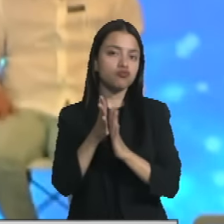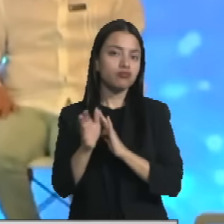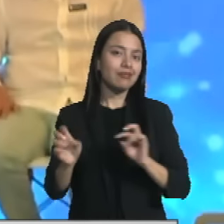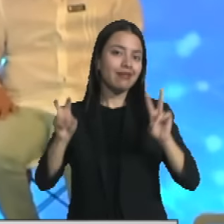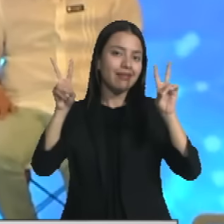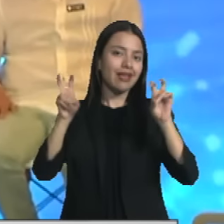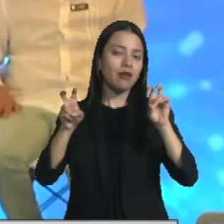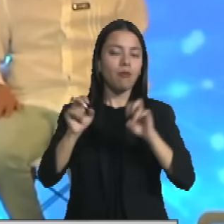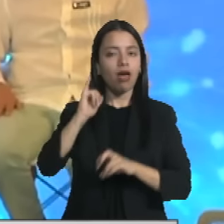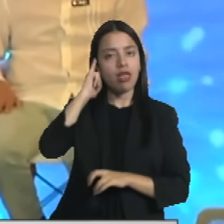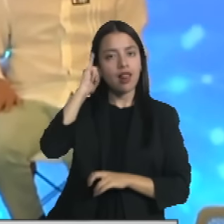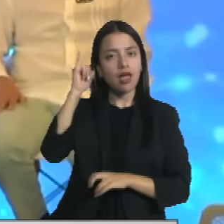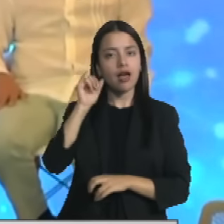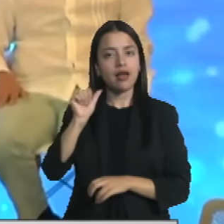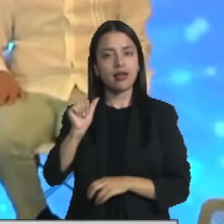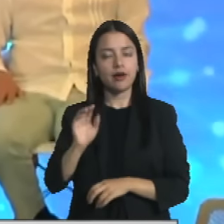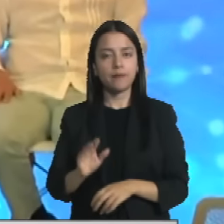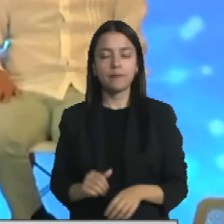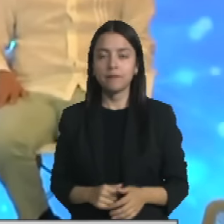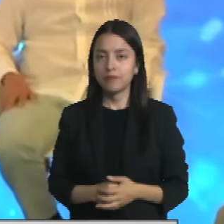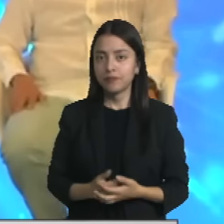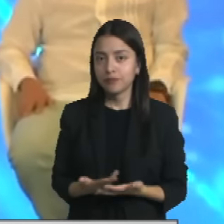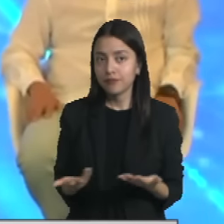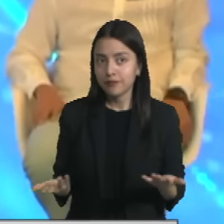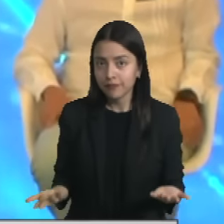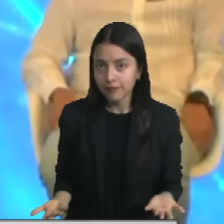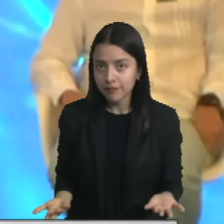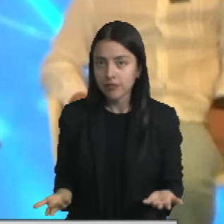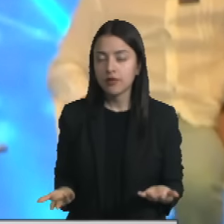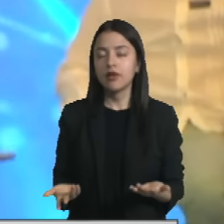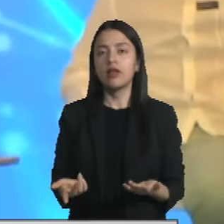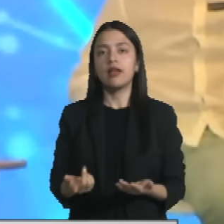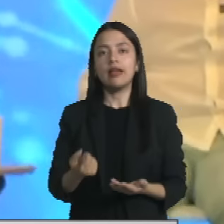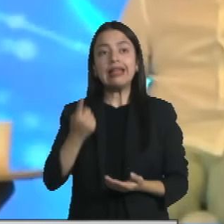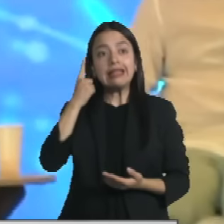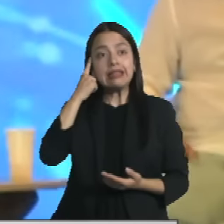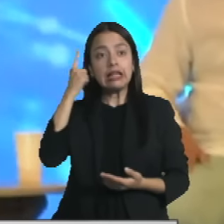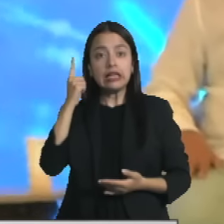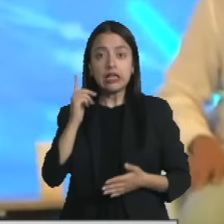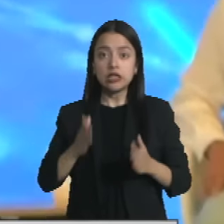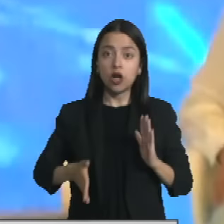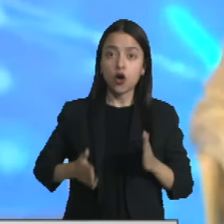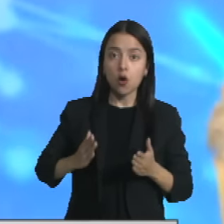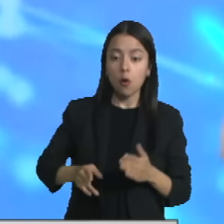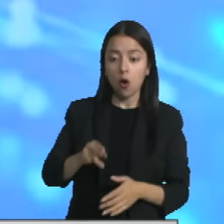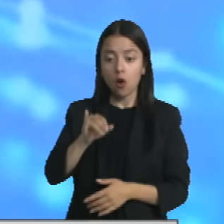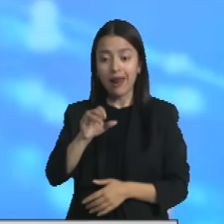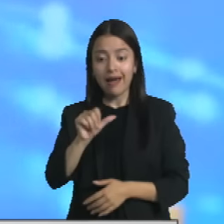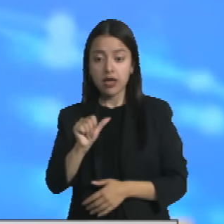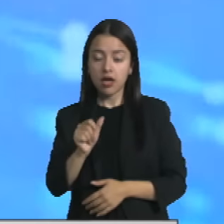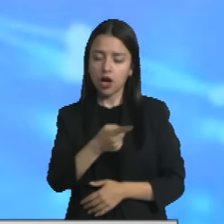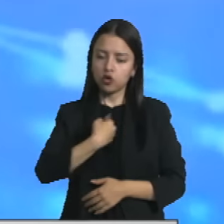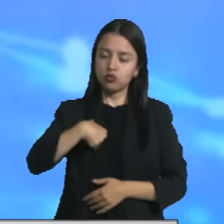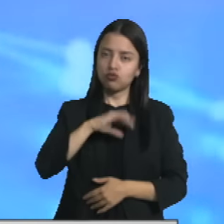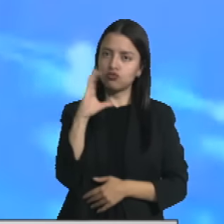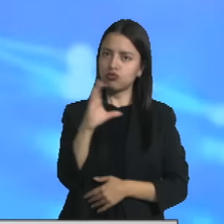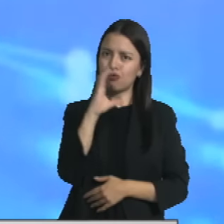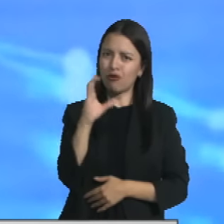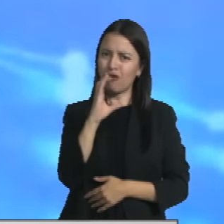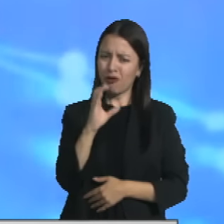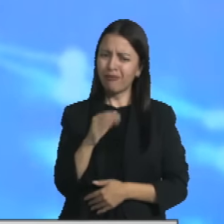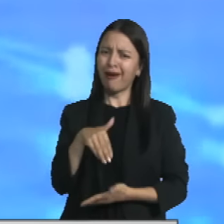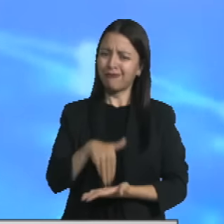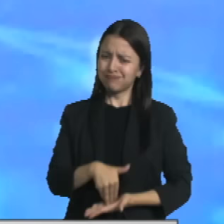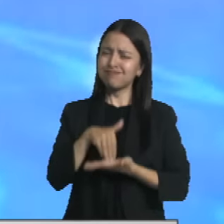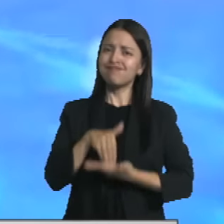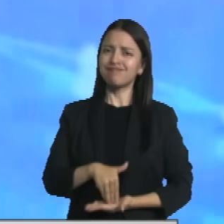artificial, además donde Colombia busca ratificarse como líder en este tema en América Latina. Eso es lo que